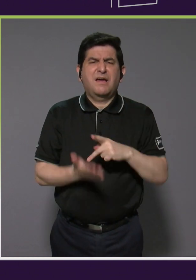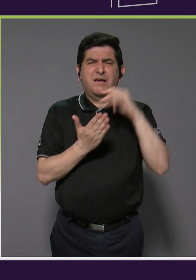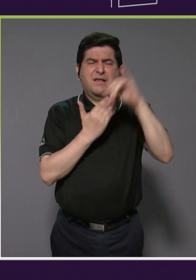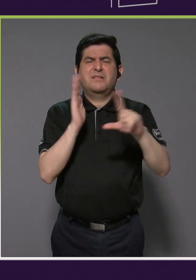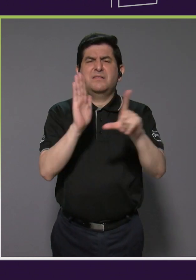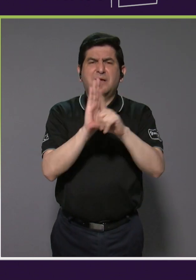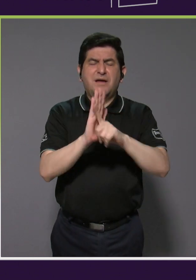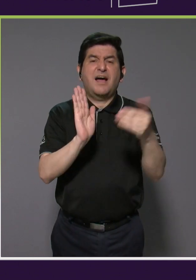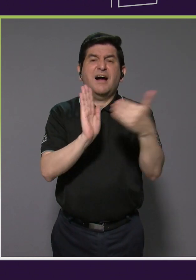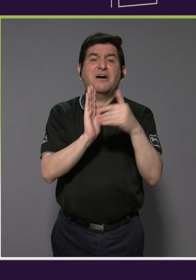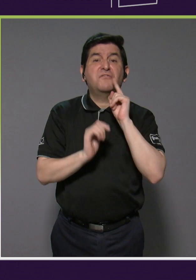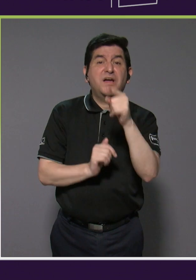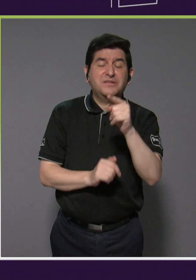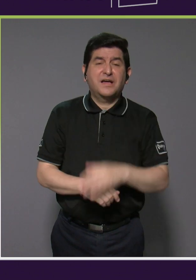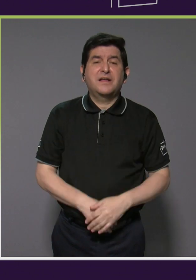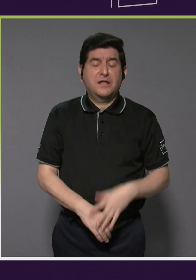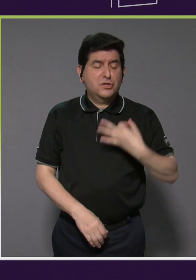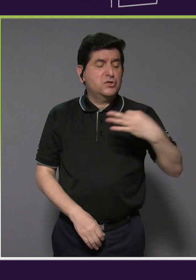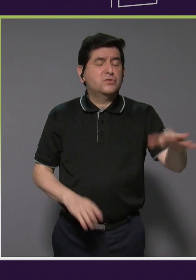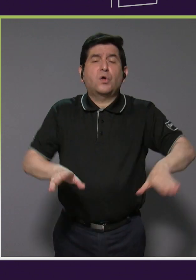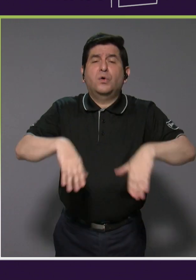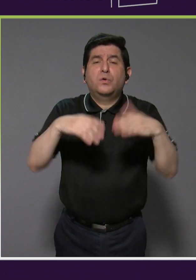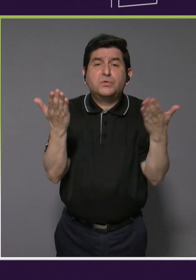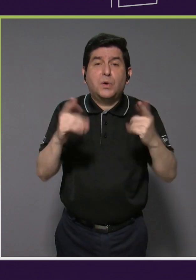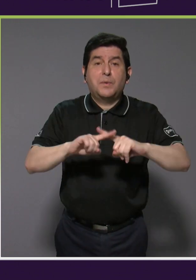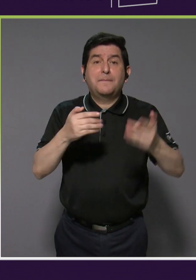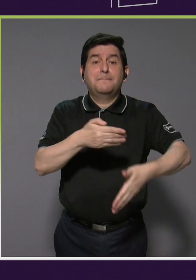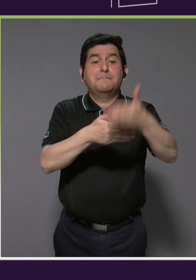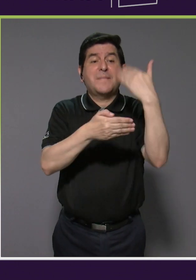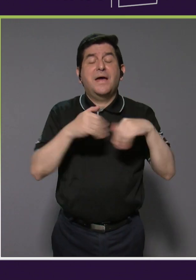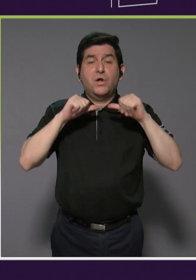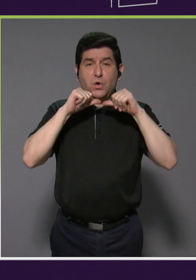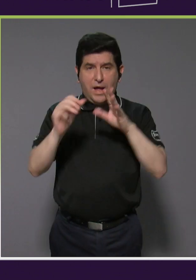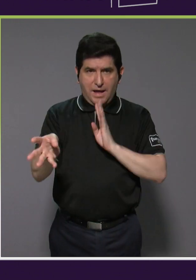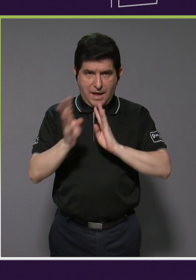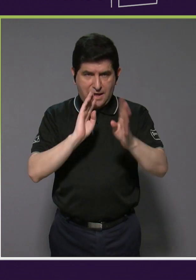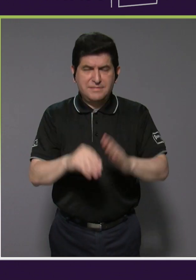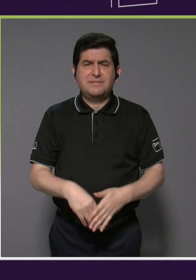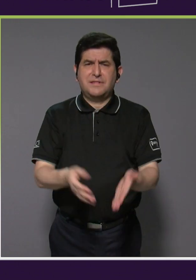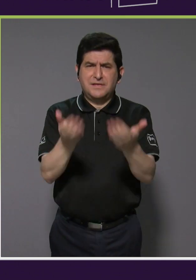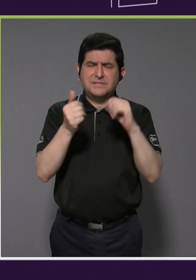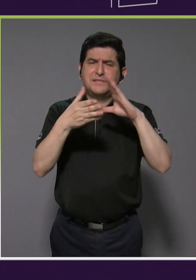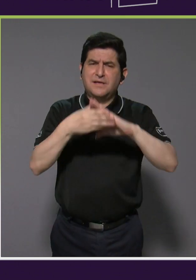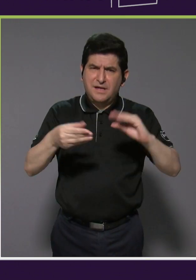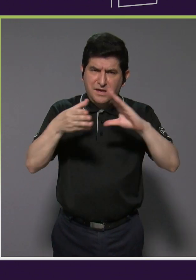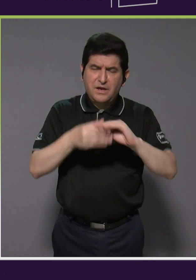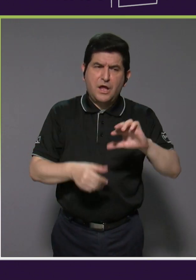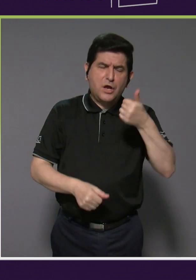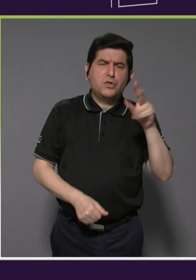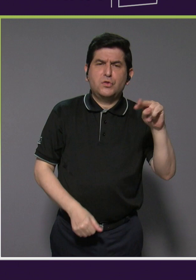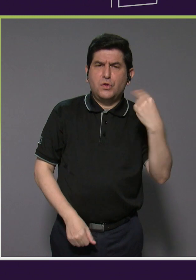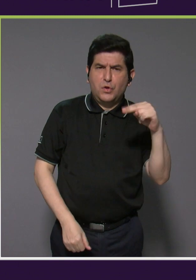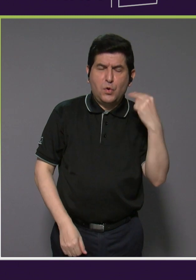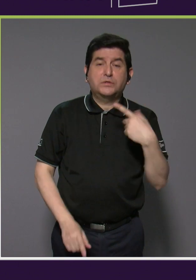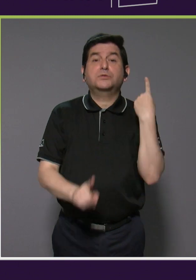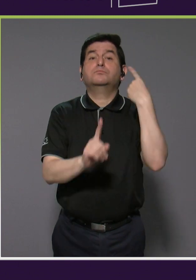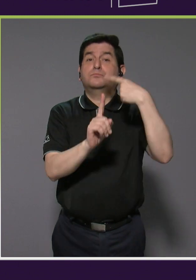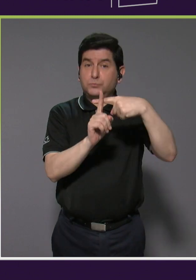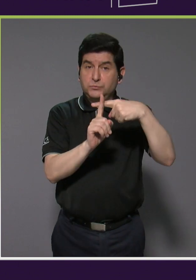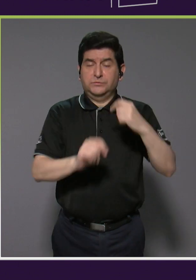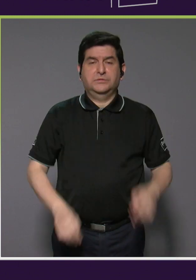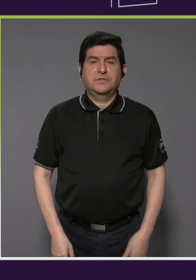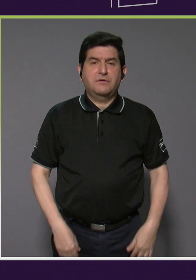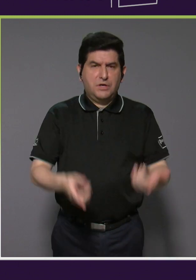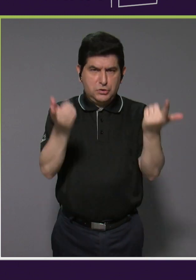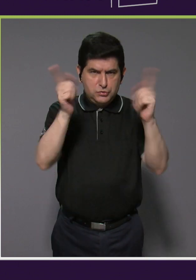de ley, cómo le afectaría a usted en su día a día. Pero antes de seguir conversando, queremos contarle también de otras noticias positivas que